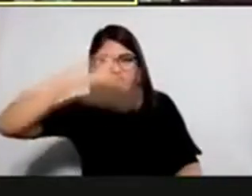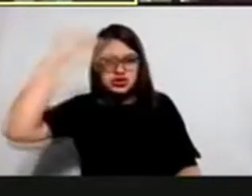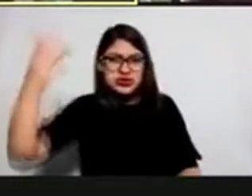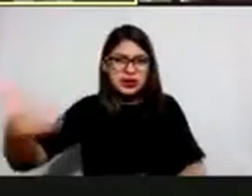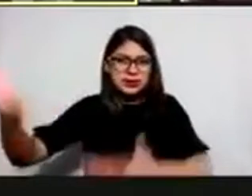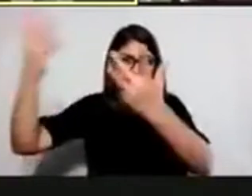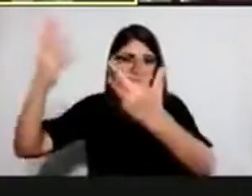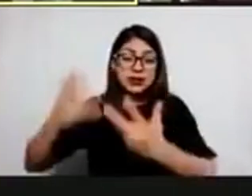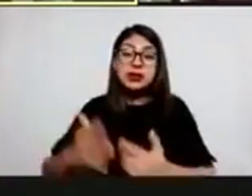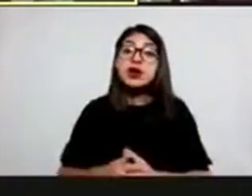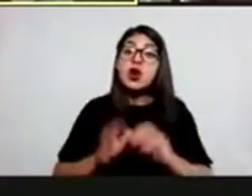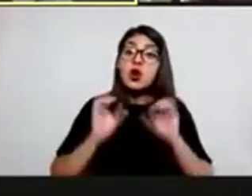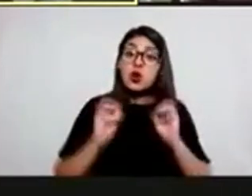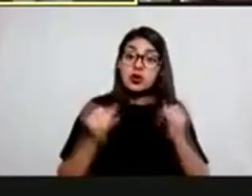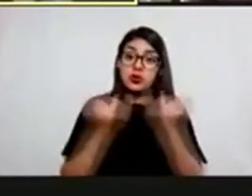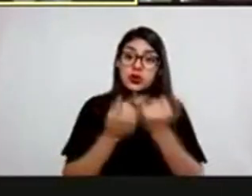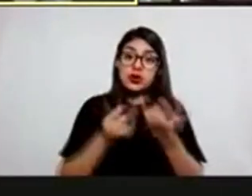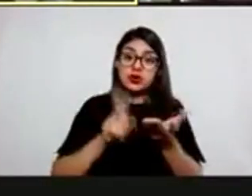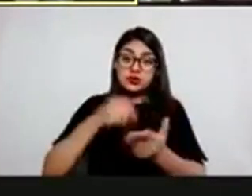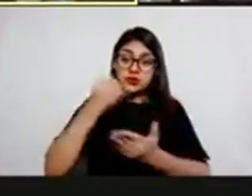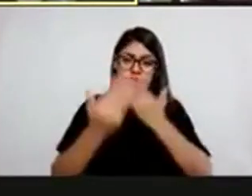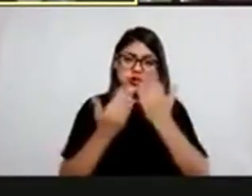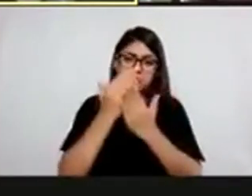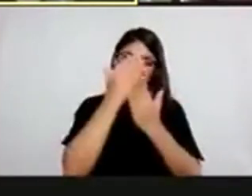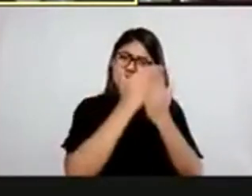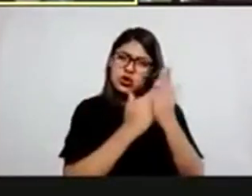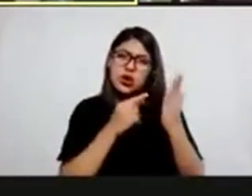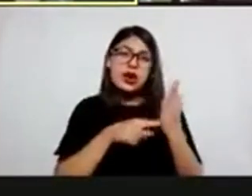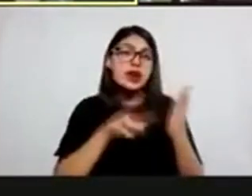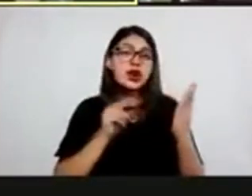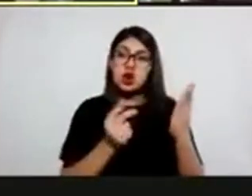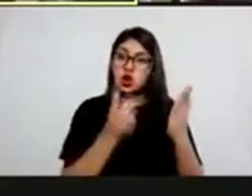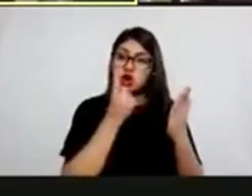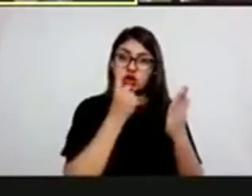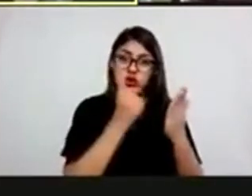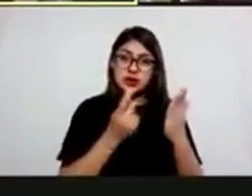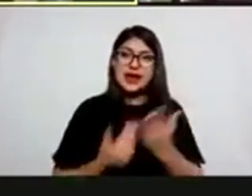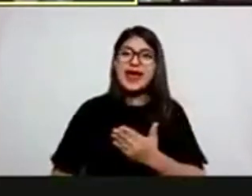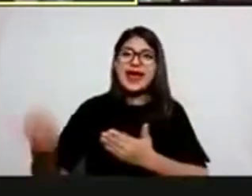plantea que el protocolo no dice lo que en su momento reprochó